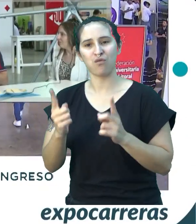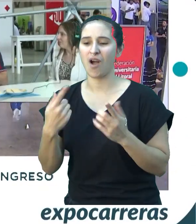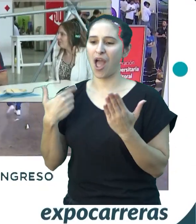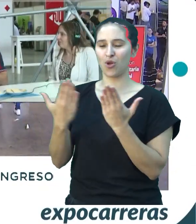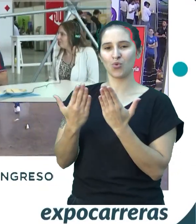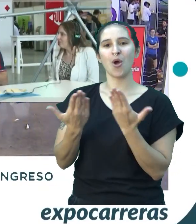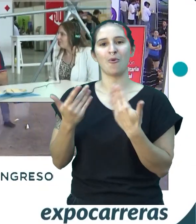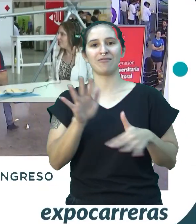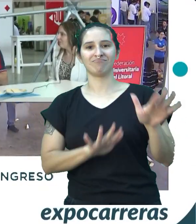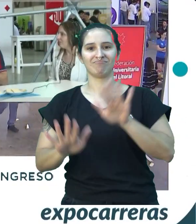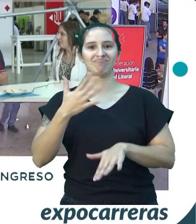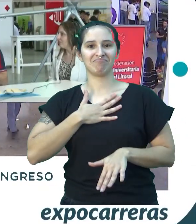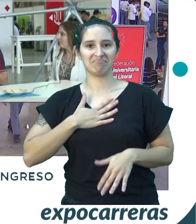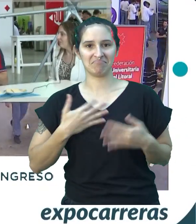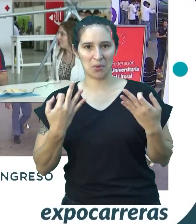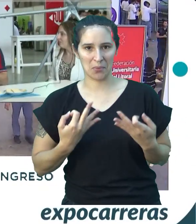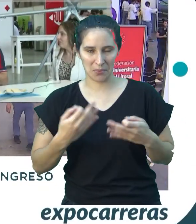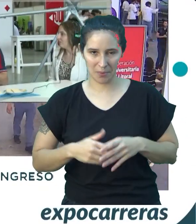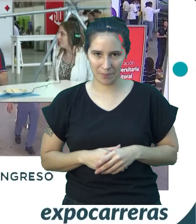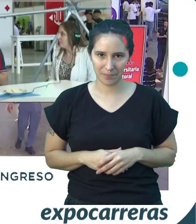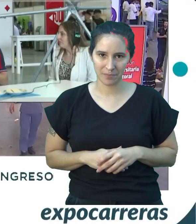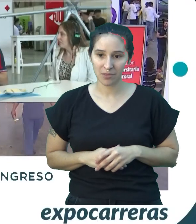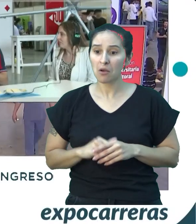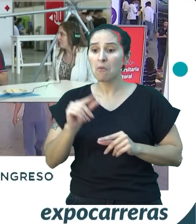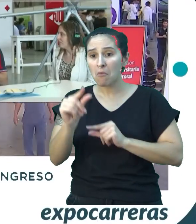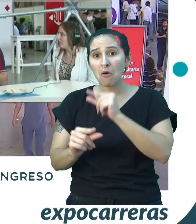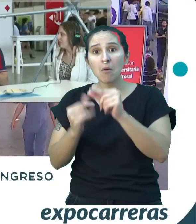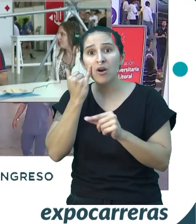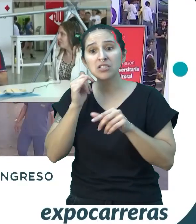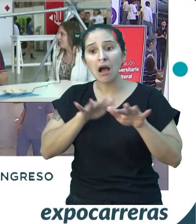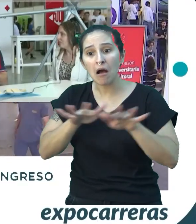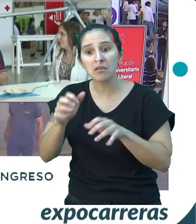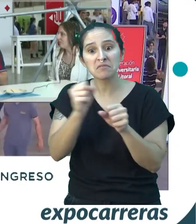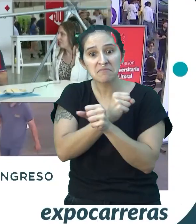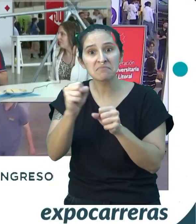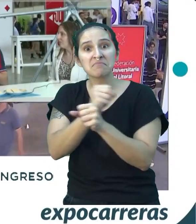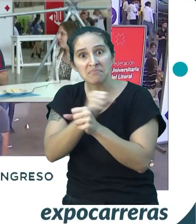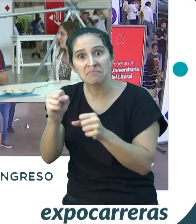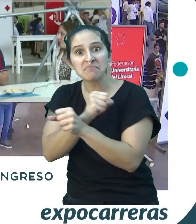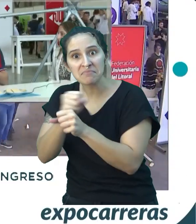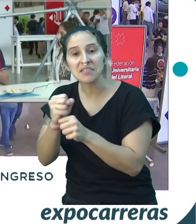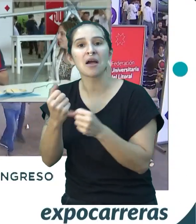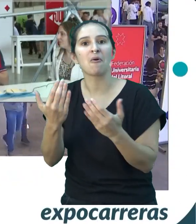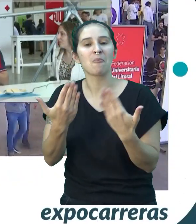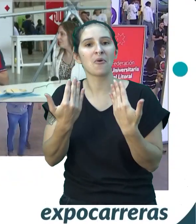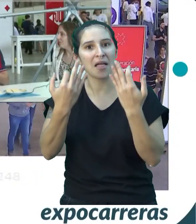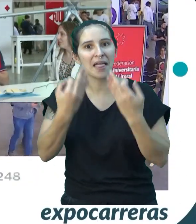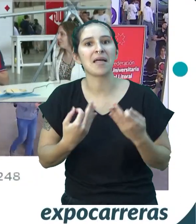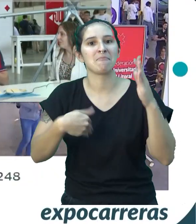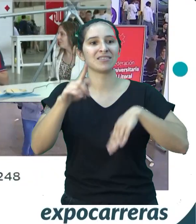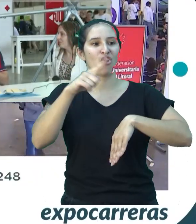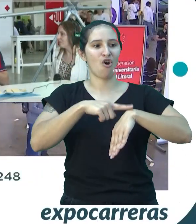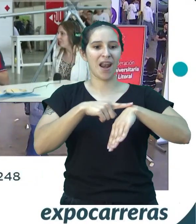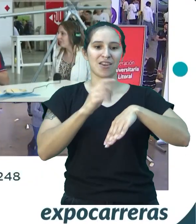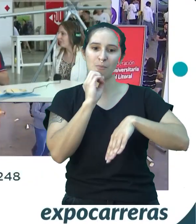y a medida que se fueron sacando algunas actividades, pude empezar a armarme más mis horarios. Habitualmente